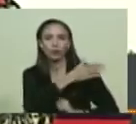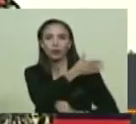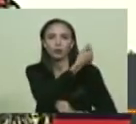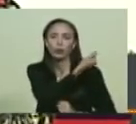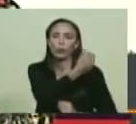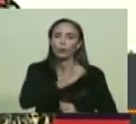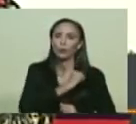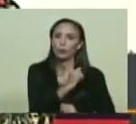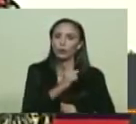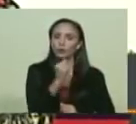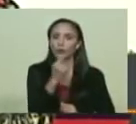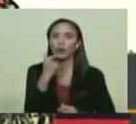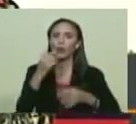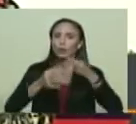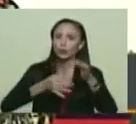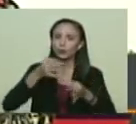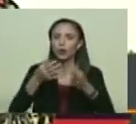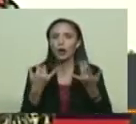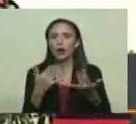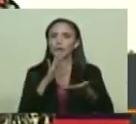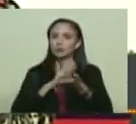Cuando yo le dije, todo estaba muy tranquilo.